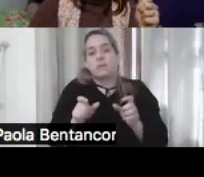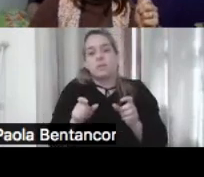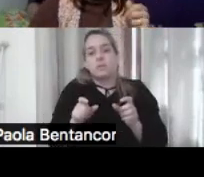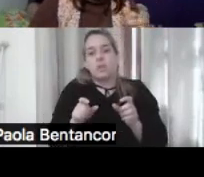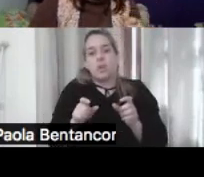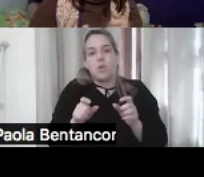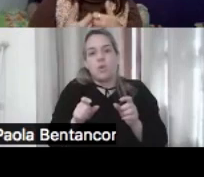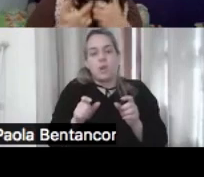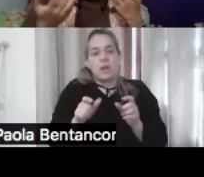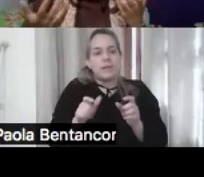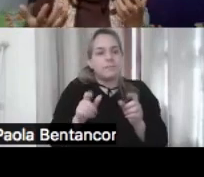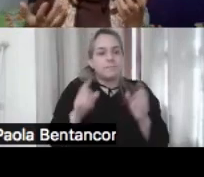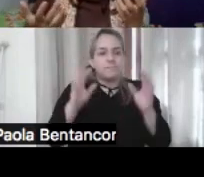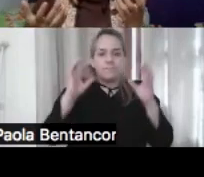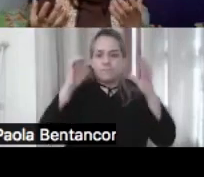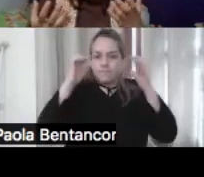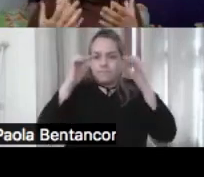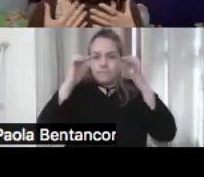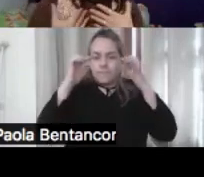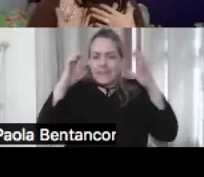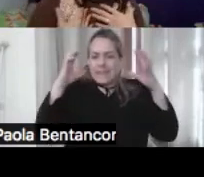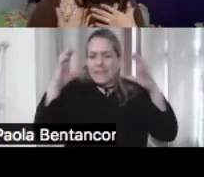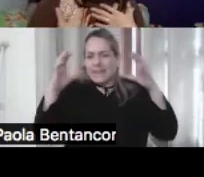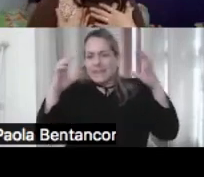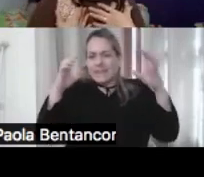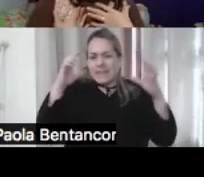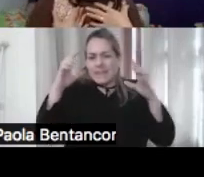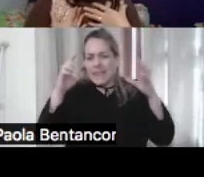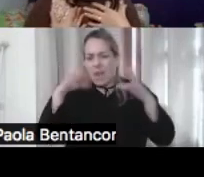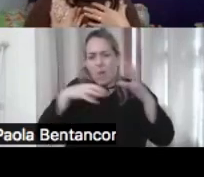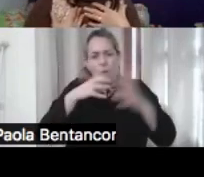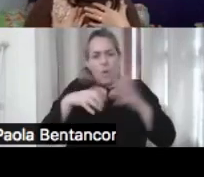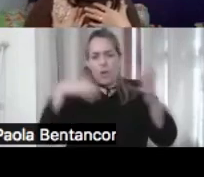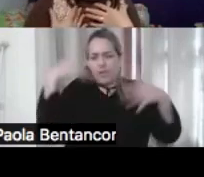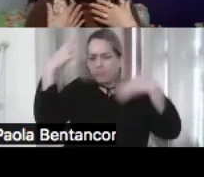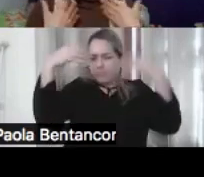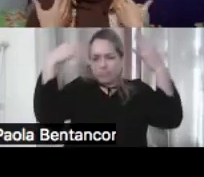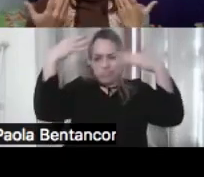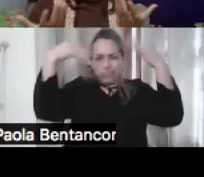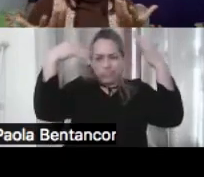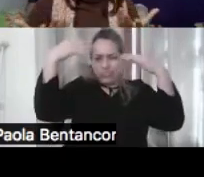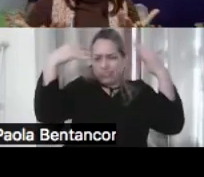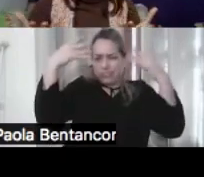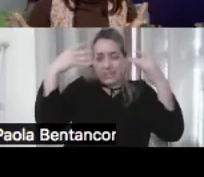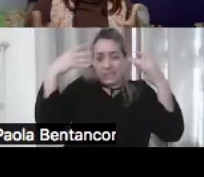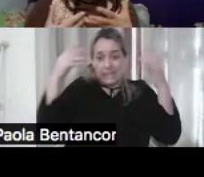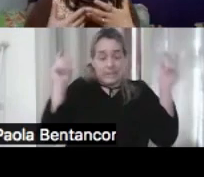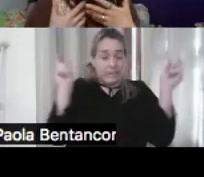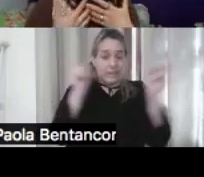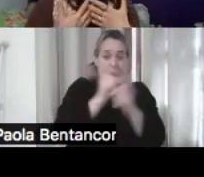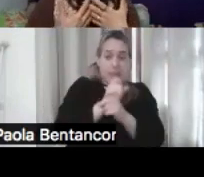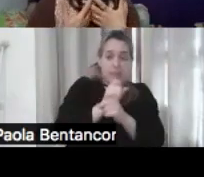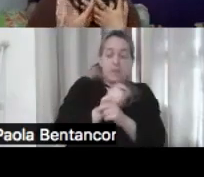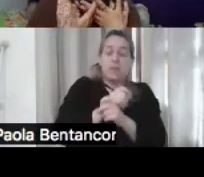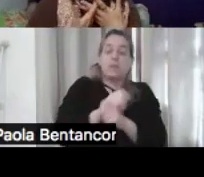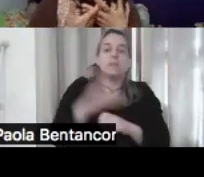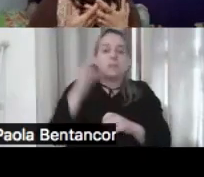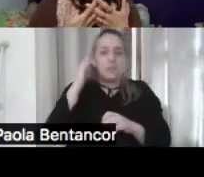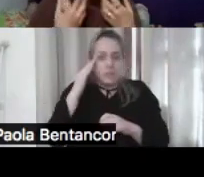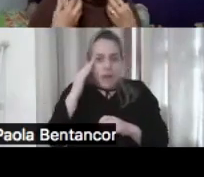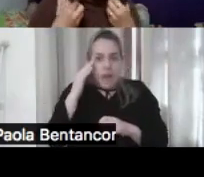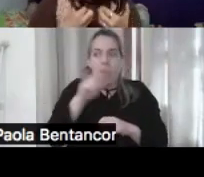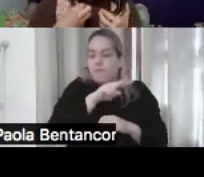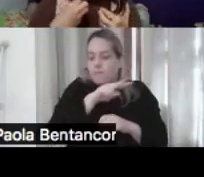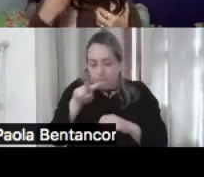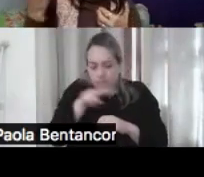a la información, donde si bien en apariencia todas digamos, son personas que saben leer, son personas que